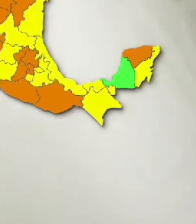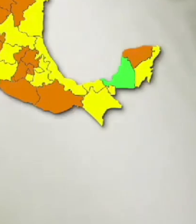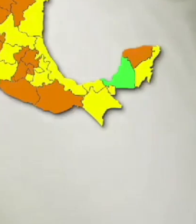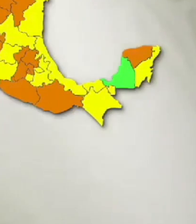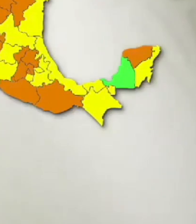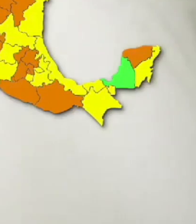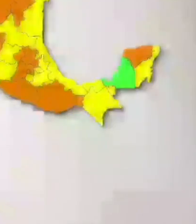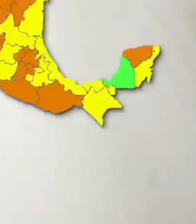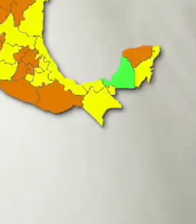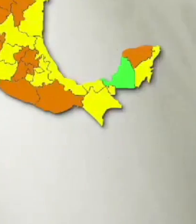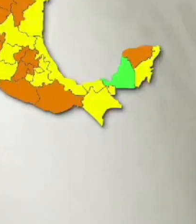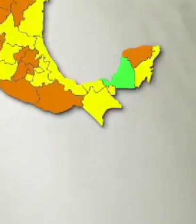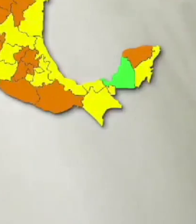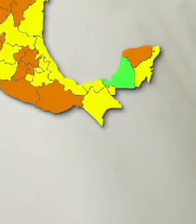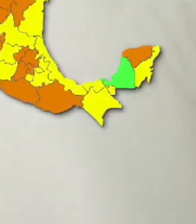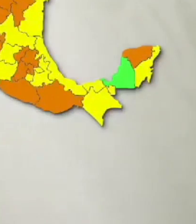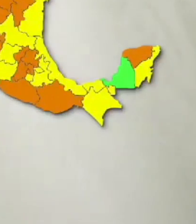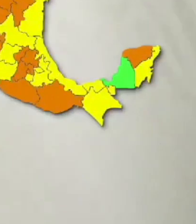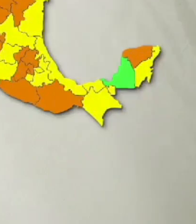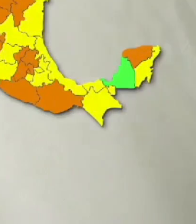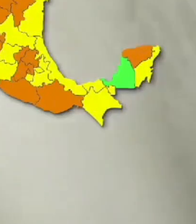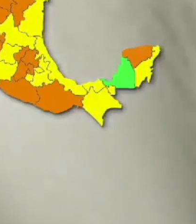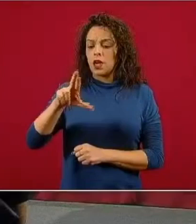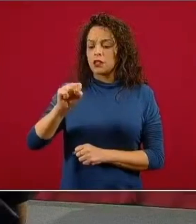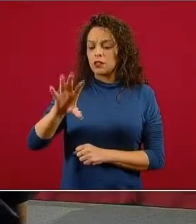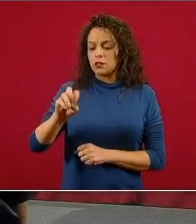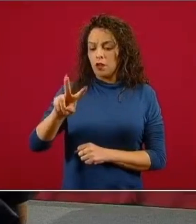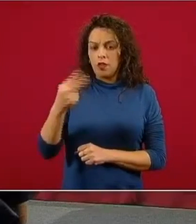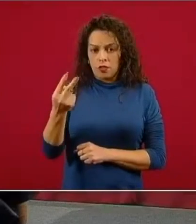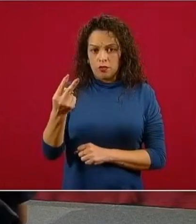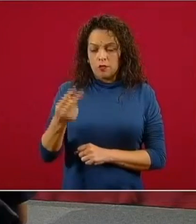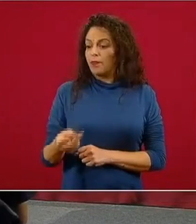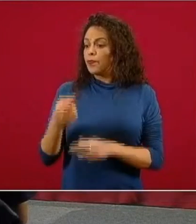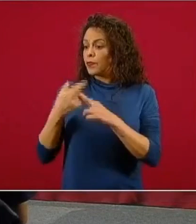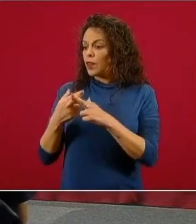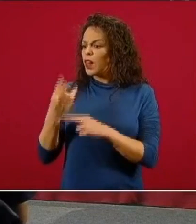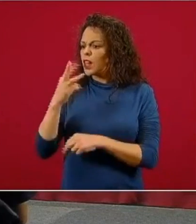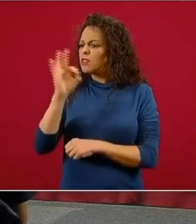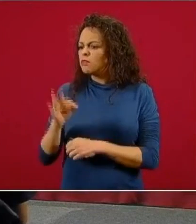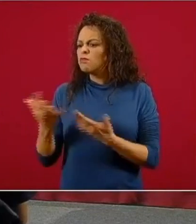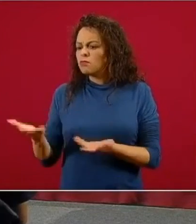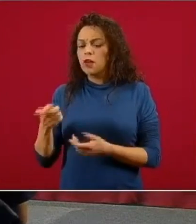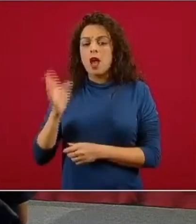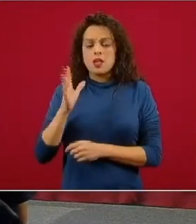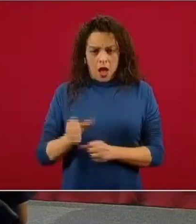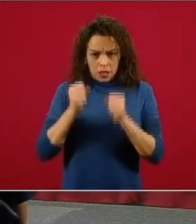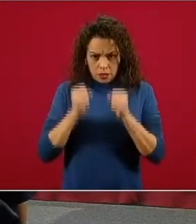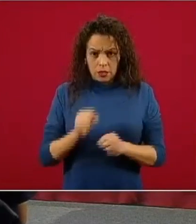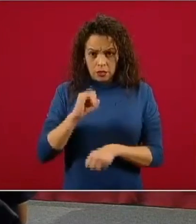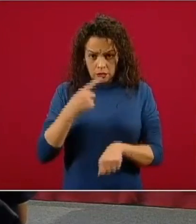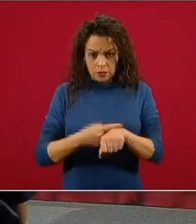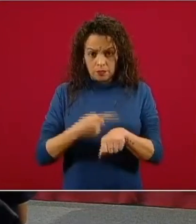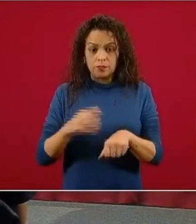854,996. Y ojo con esto, esto es muy importante. Atención, la Secretaría de Salud confirmó que ya se puede hablar de un rebrote